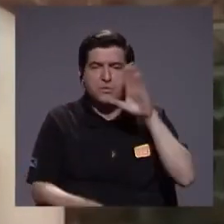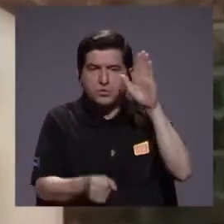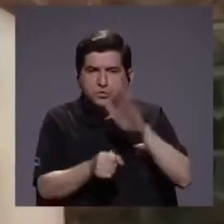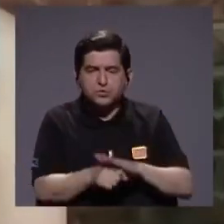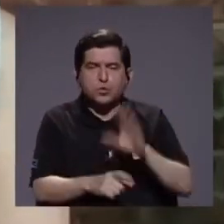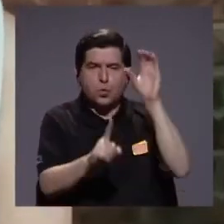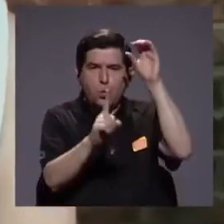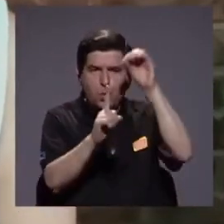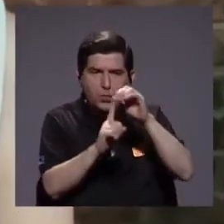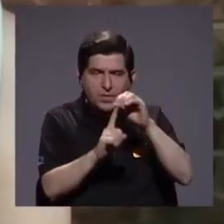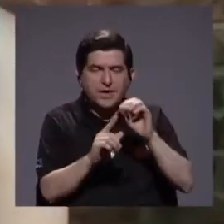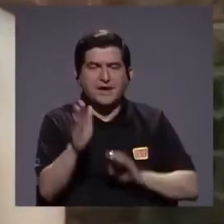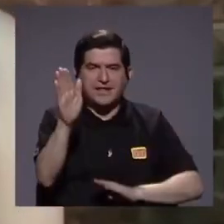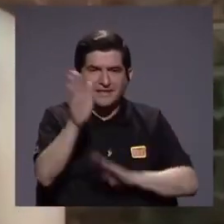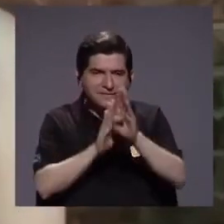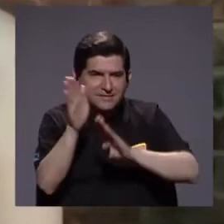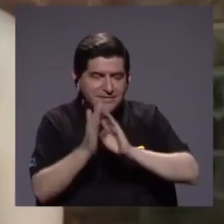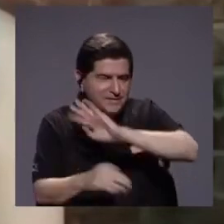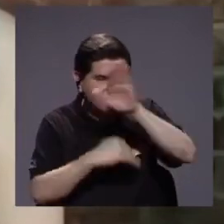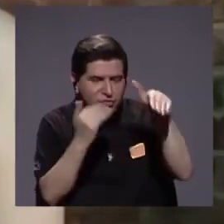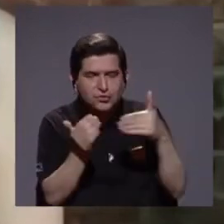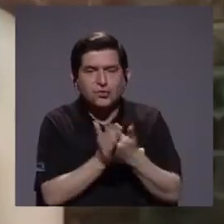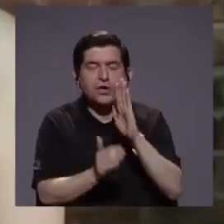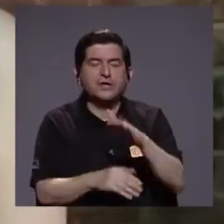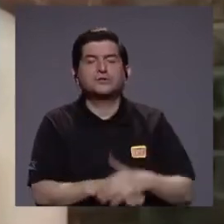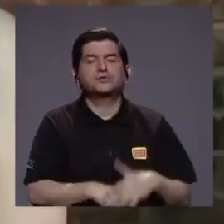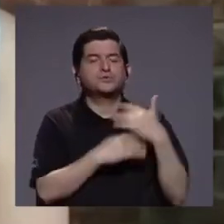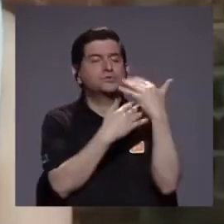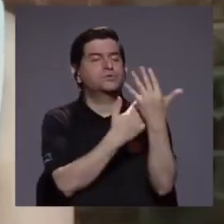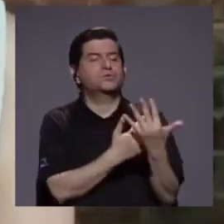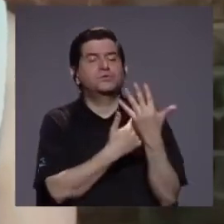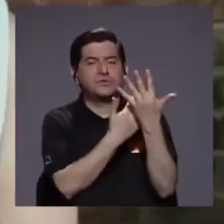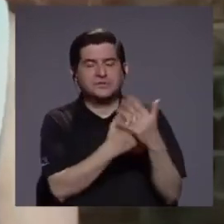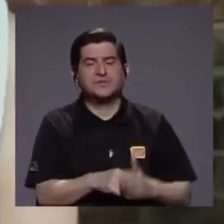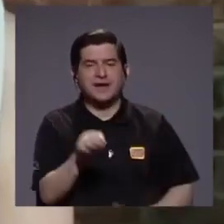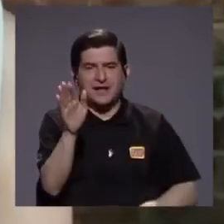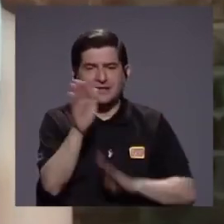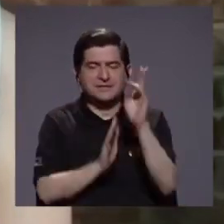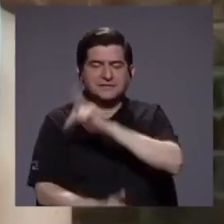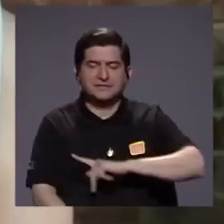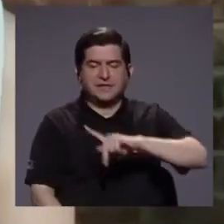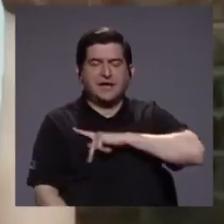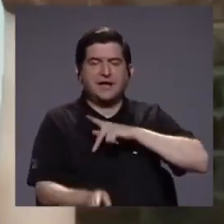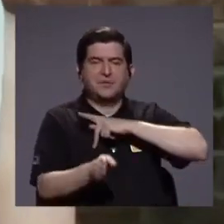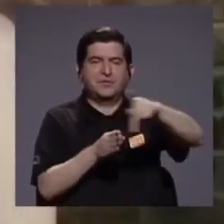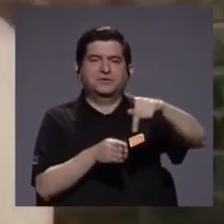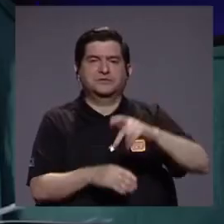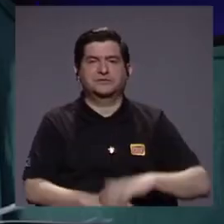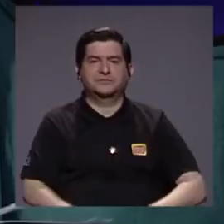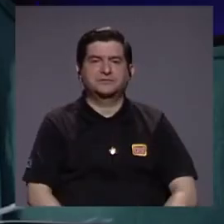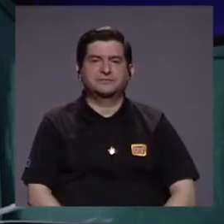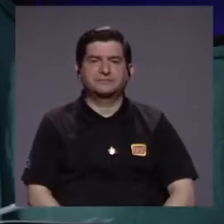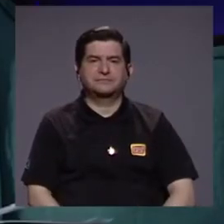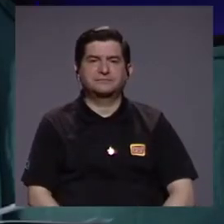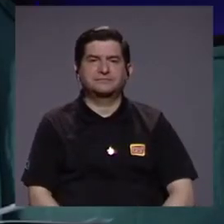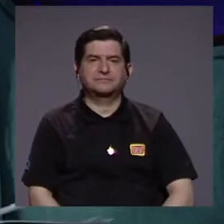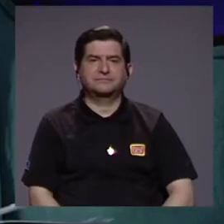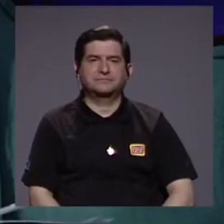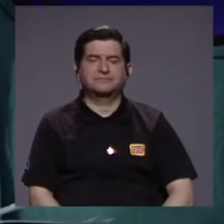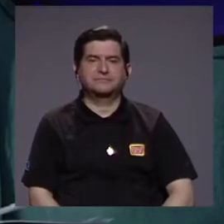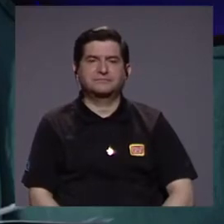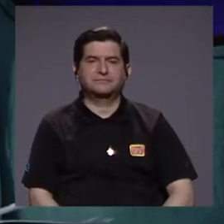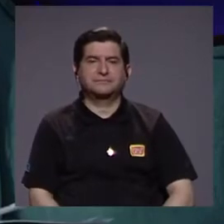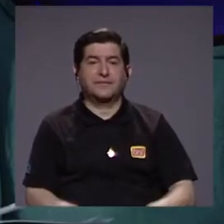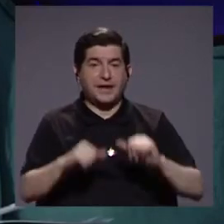sus objetivos y desarrollar todas sus expectativas para su desarrollo personal y profesional. Muchas